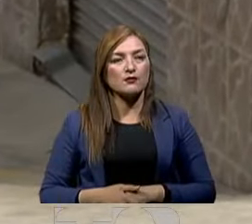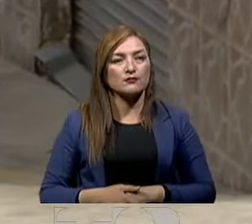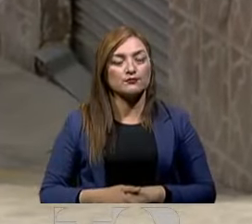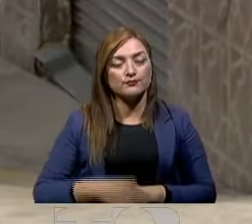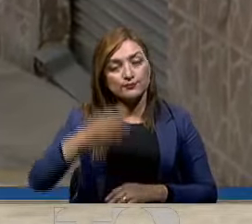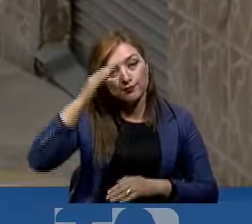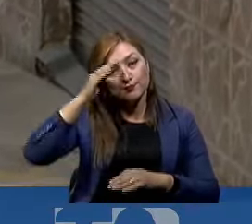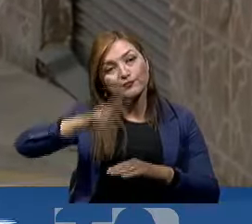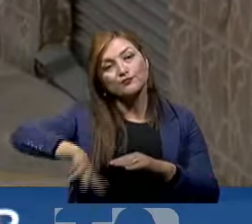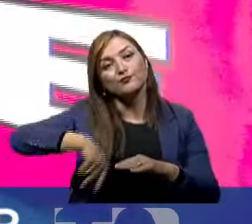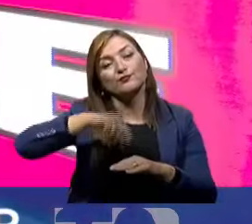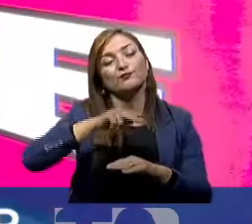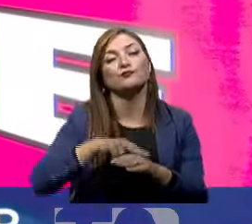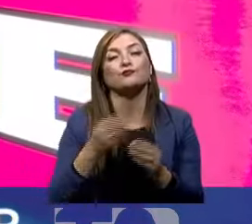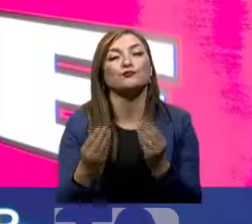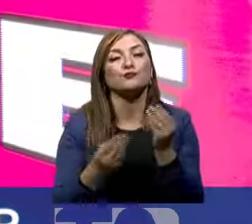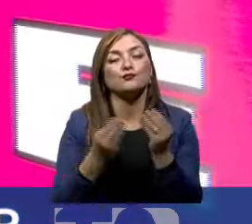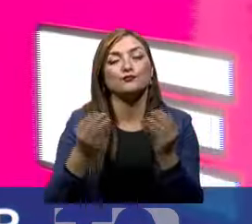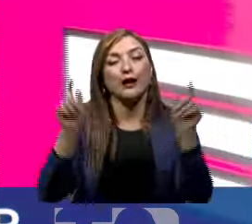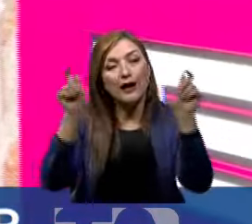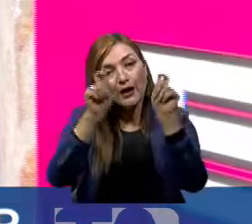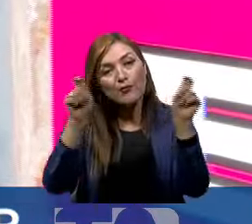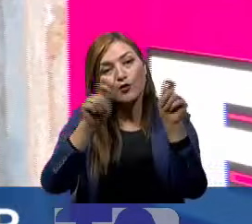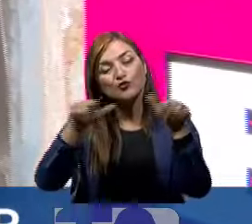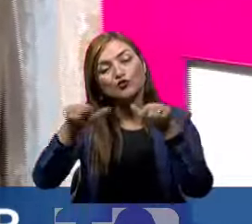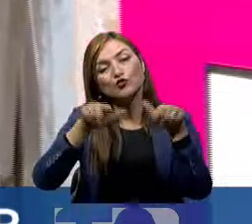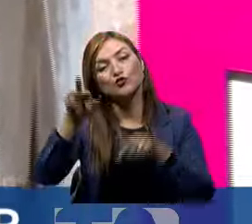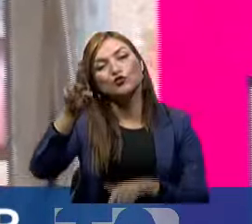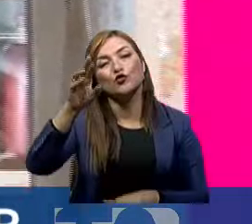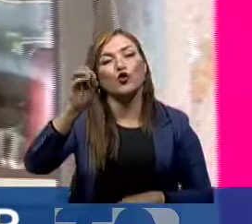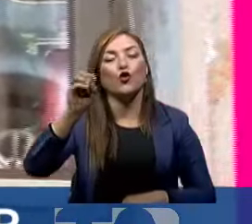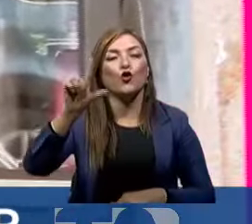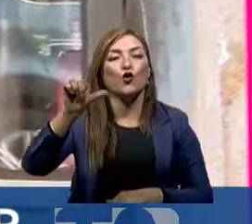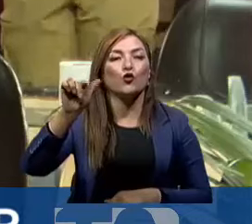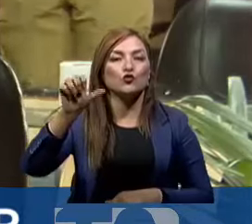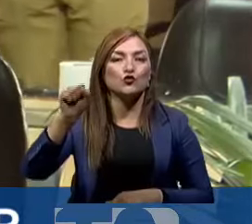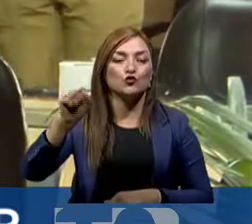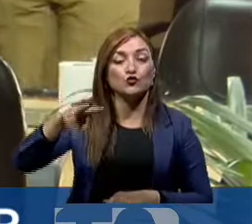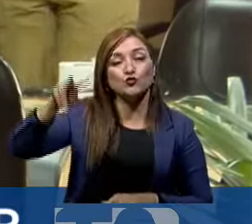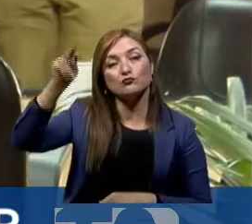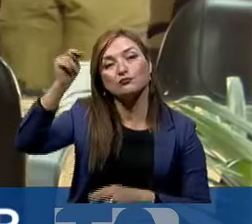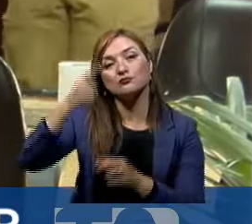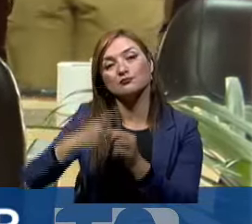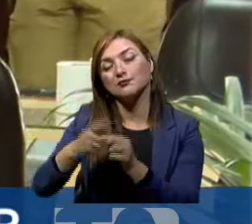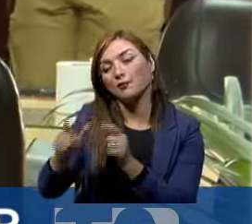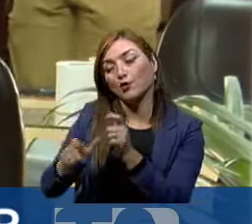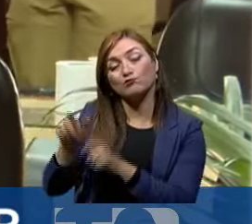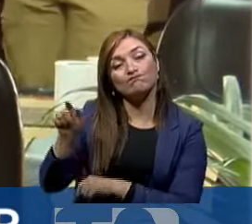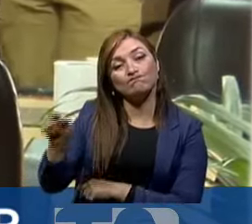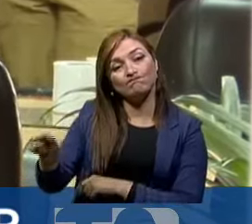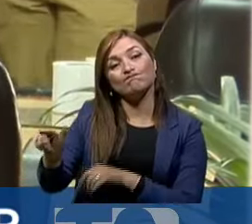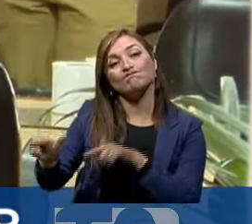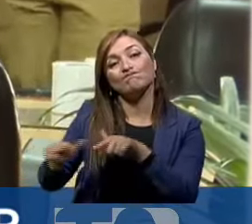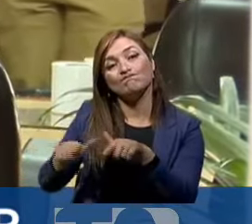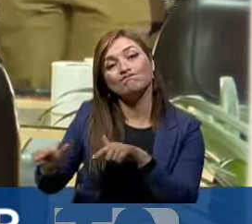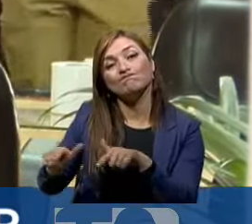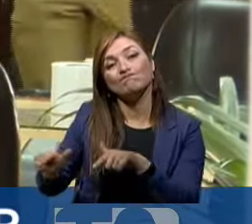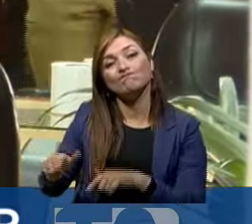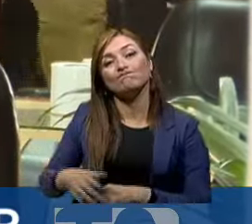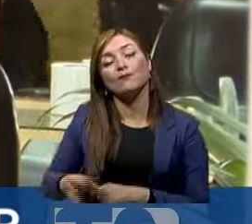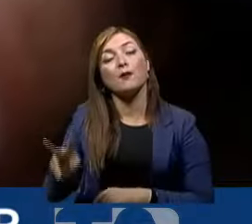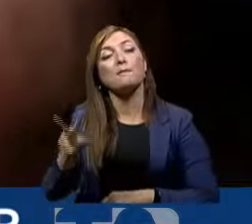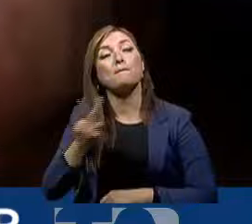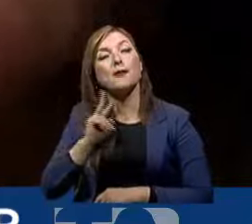La Policía Nacional ejecuta una campaña en el sector de la Roldós, en el norte de Quito, para evitar que los vecinos de este lugar